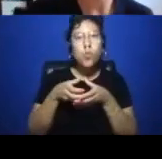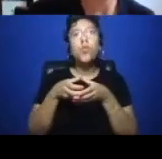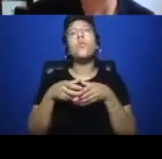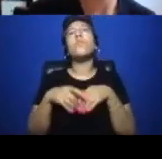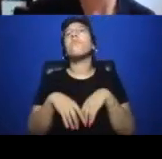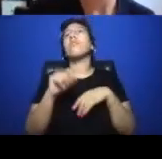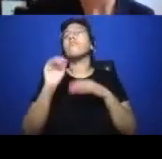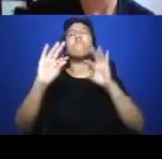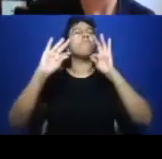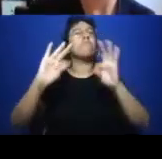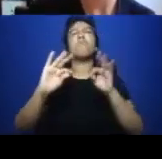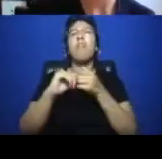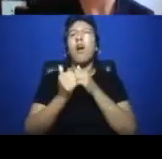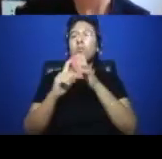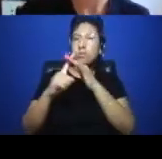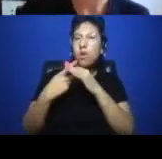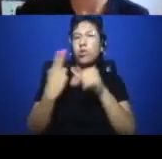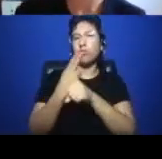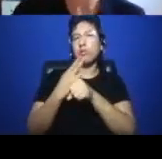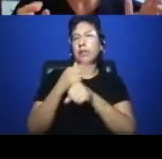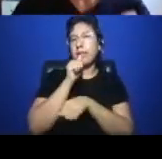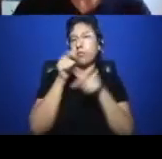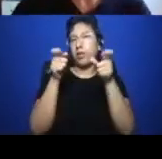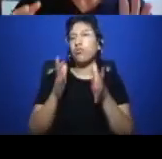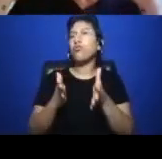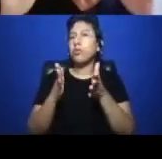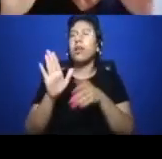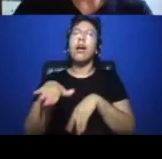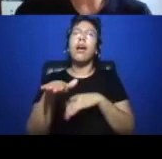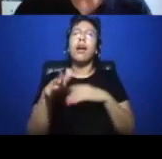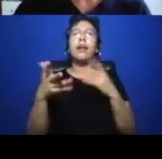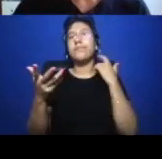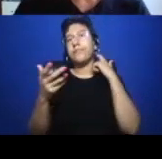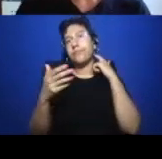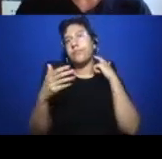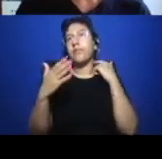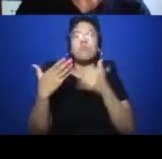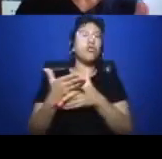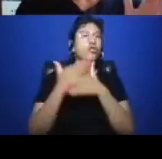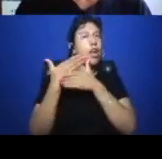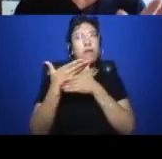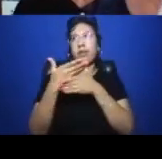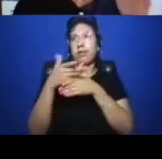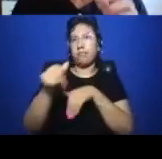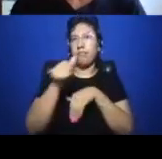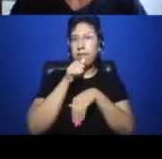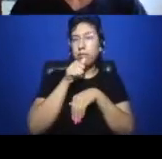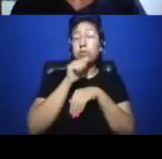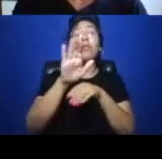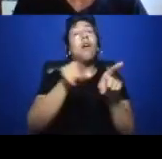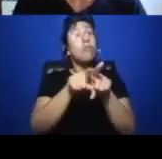organización. Esto es una manera de que la gente comience a utilizar su manejador de contraseñas. Mira, estoy compartiendo a todo el mundo esta